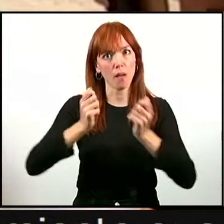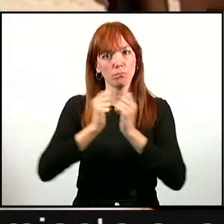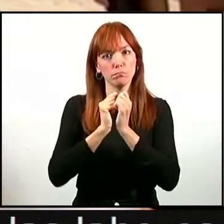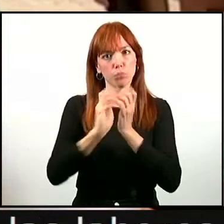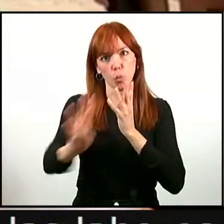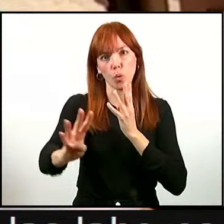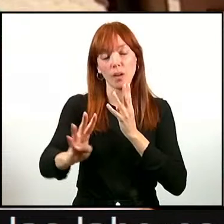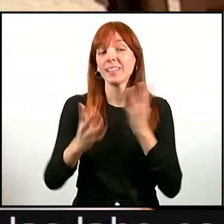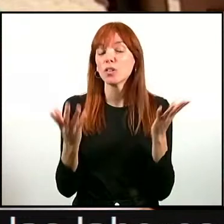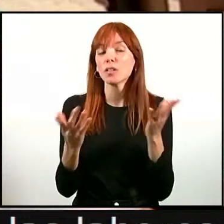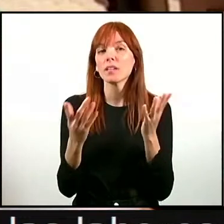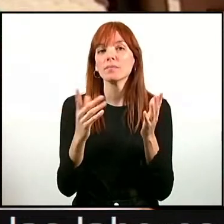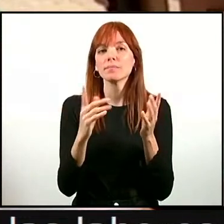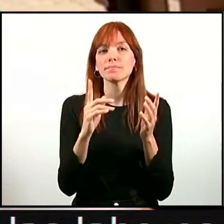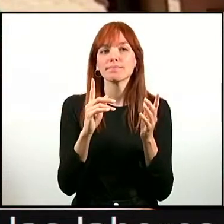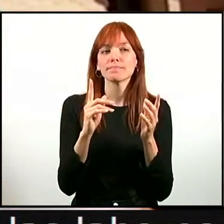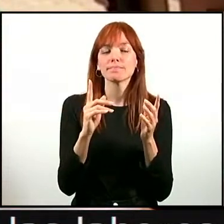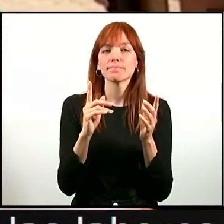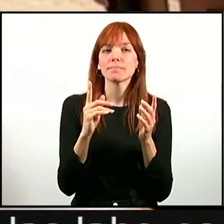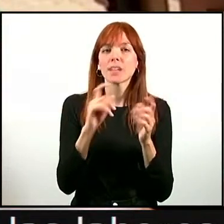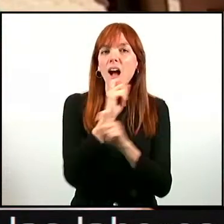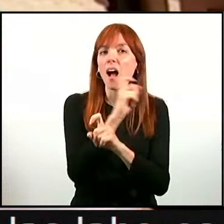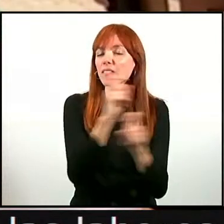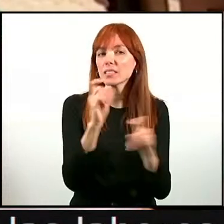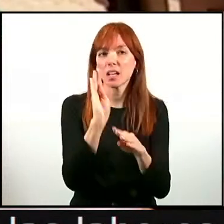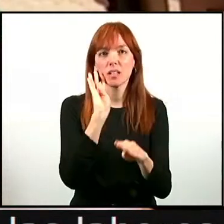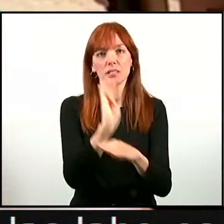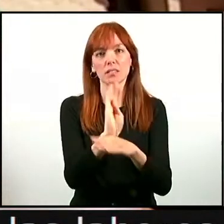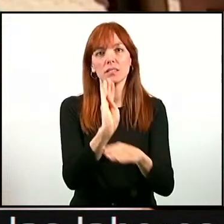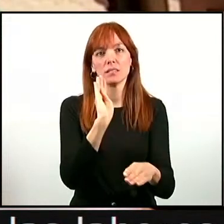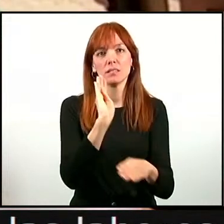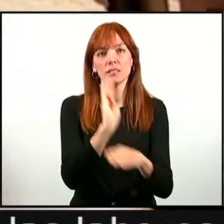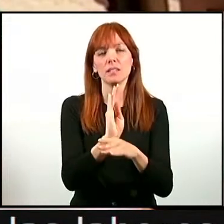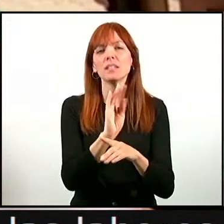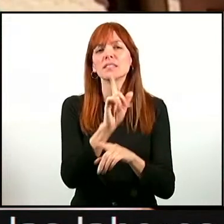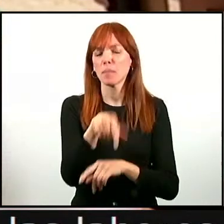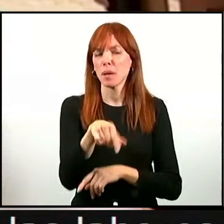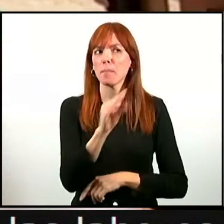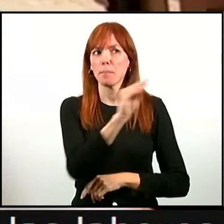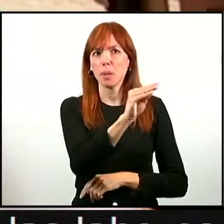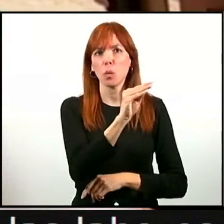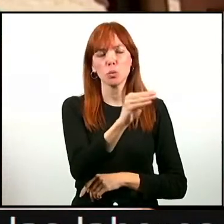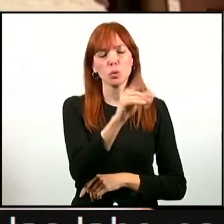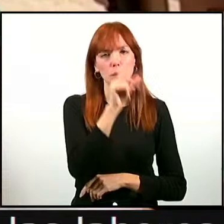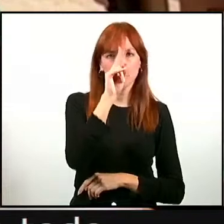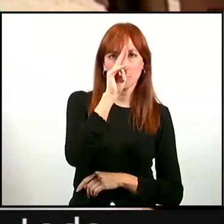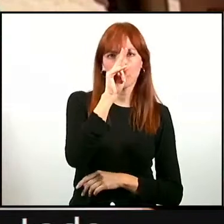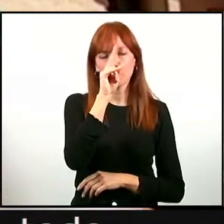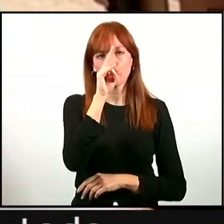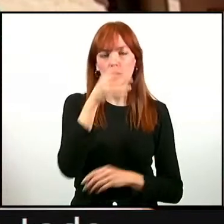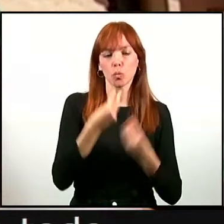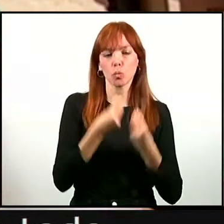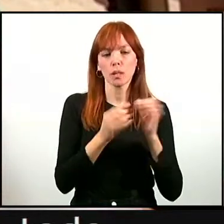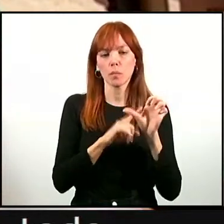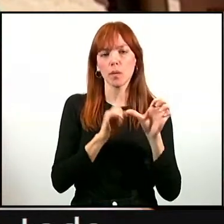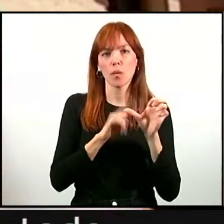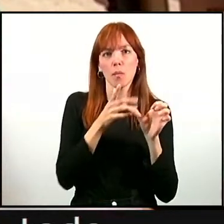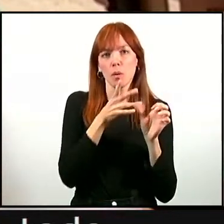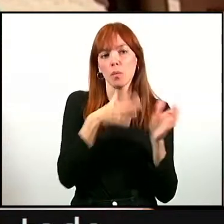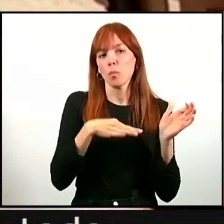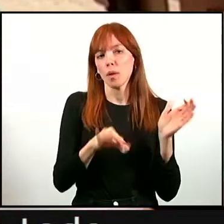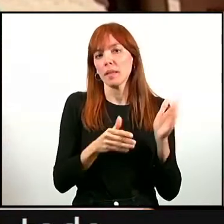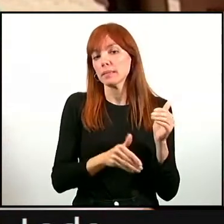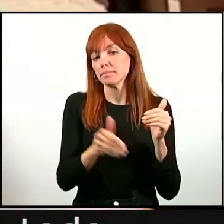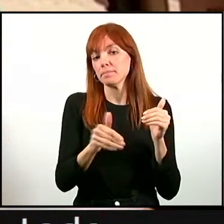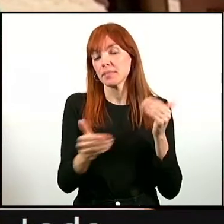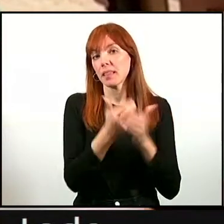es para remarcar ese llamamiento a la prudencia y, sobre todo, os pregunto si hay preocupación en la Junta por lo que pueda acontecer